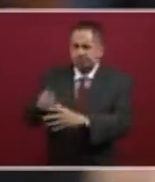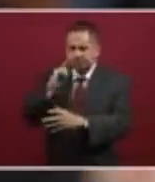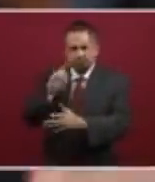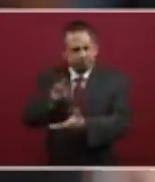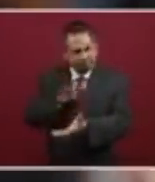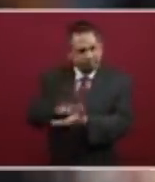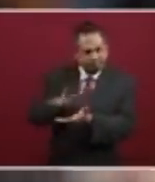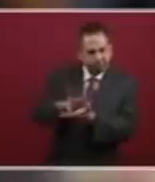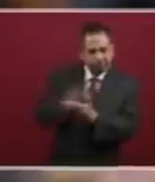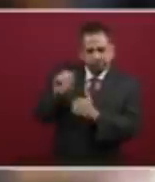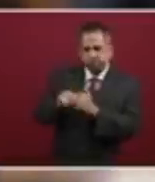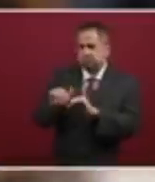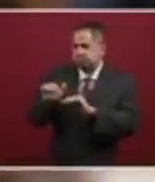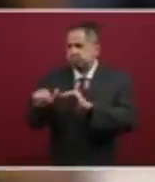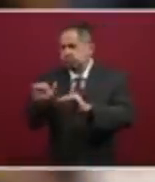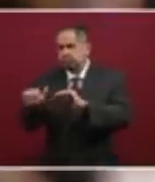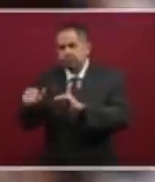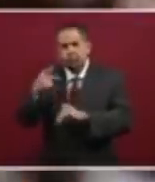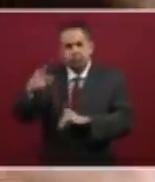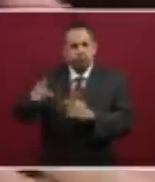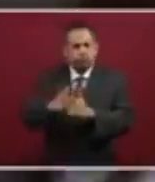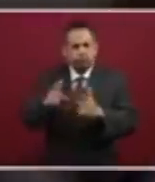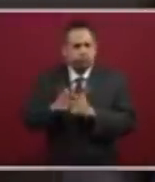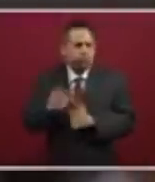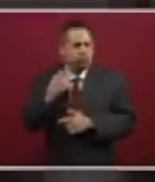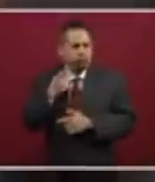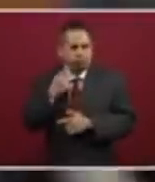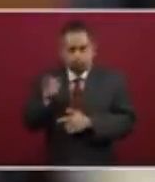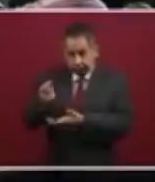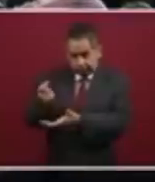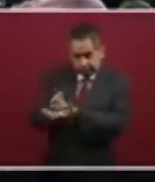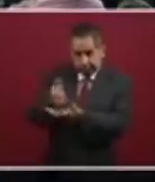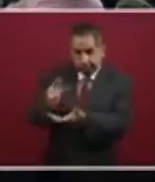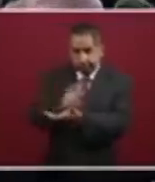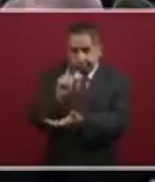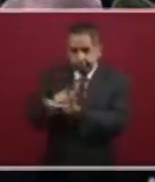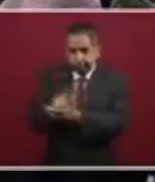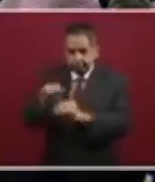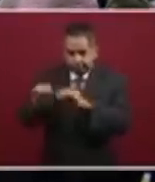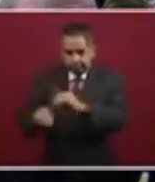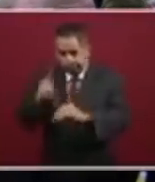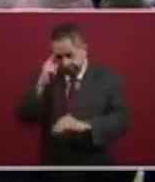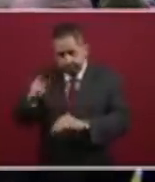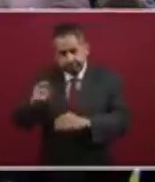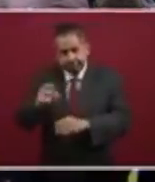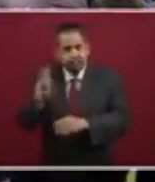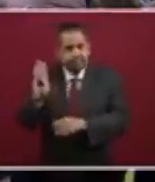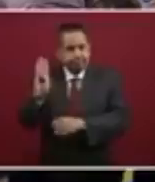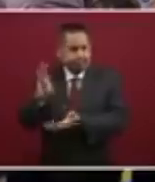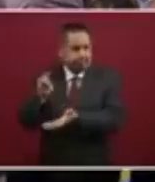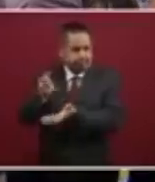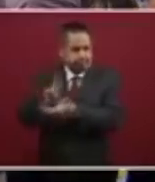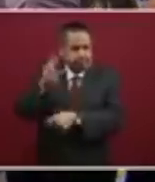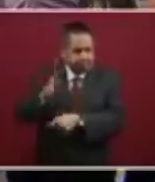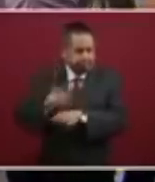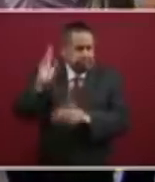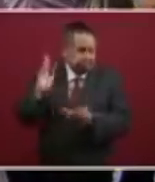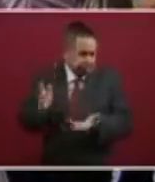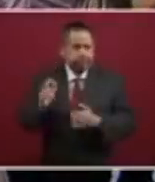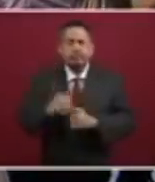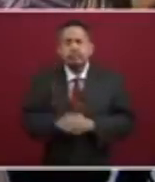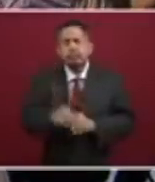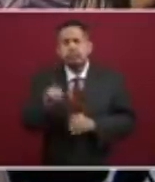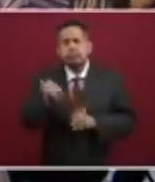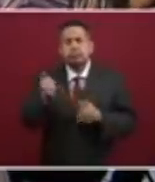impulsar entre los legisladores de su partido que se aprobara ya esta ley para legalizar la marihuana? Eso por un lado. Y por